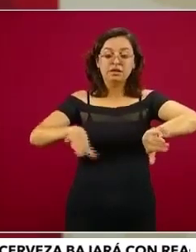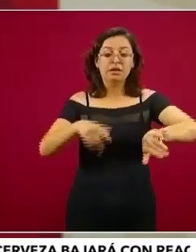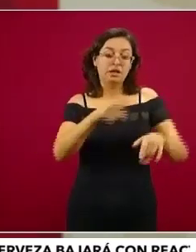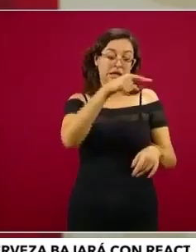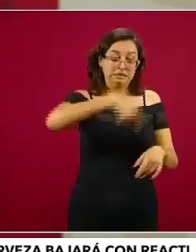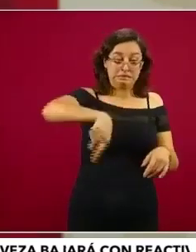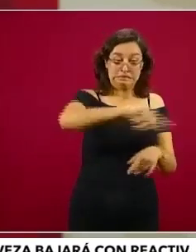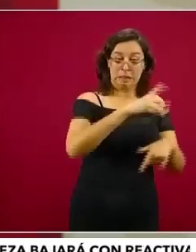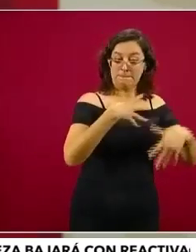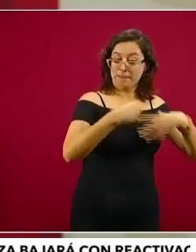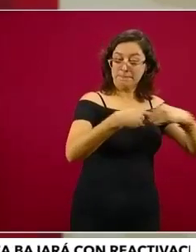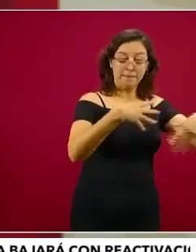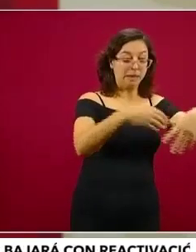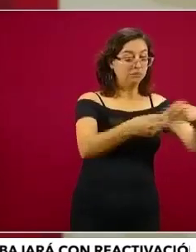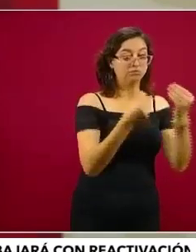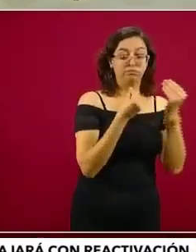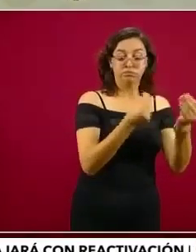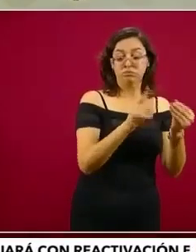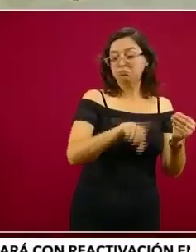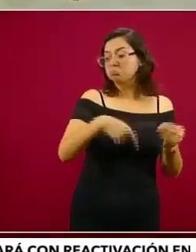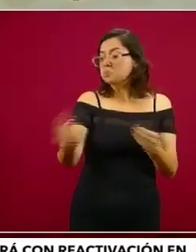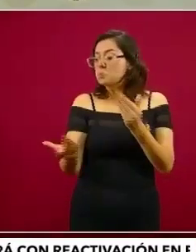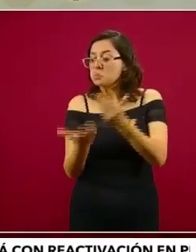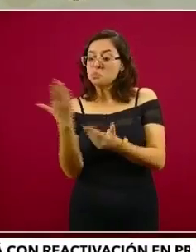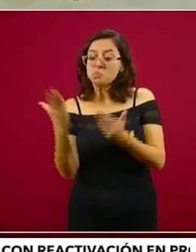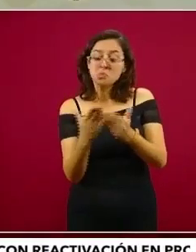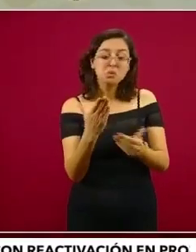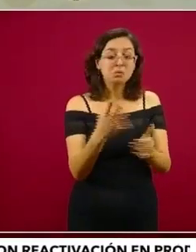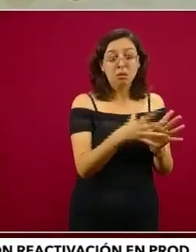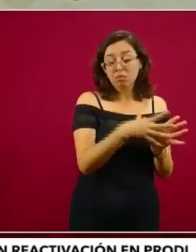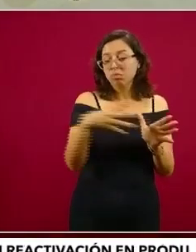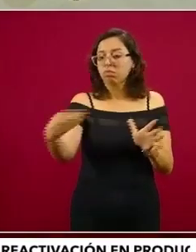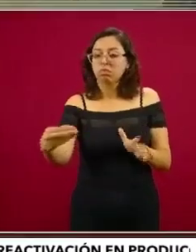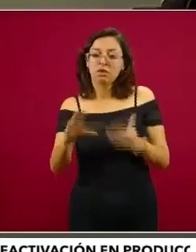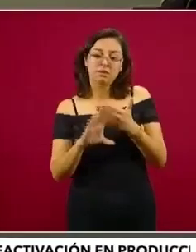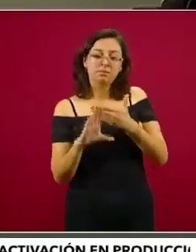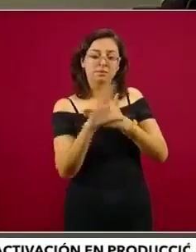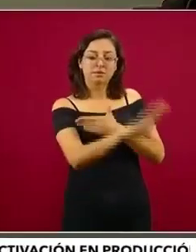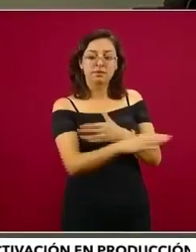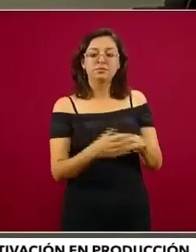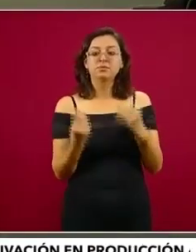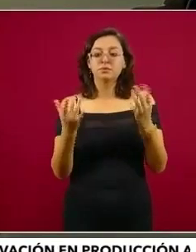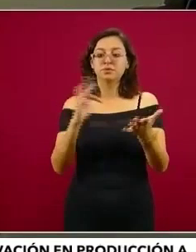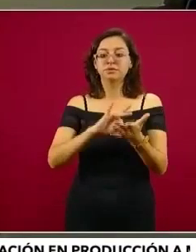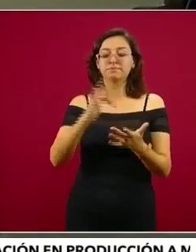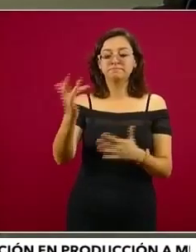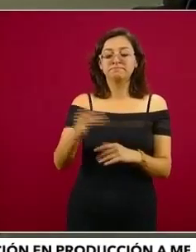zona de alta propagación hacia una zona de menor propagación. Muchas gracias, Pablo.